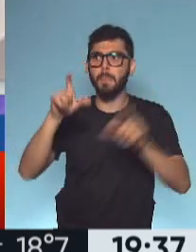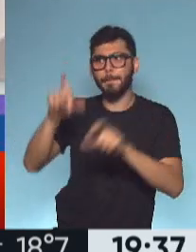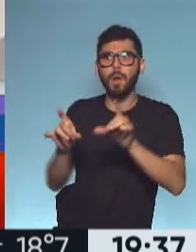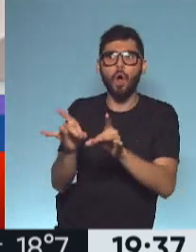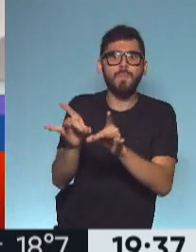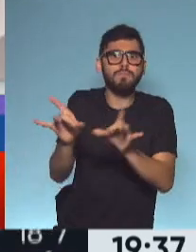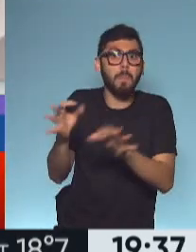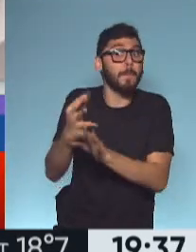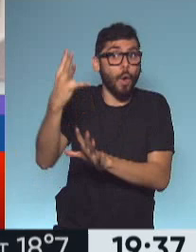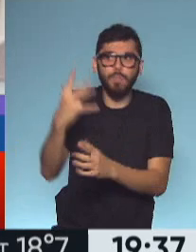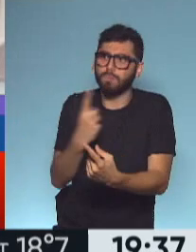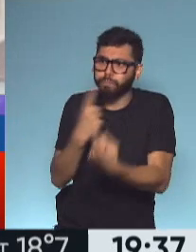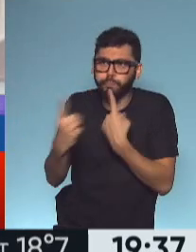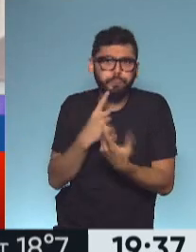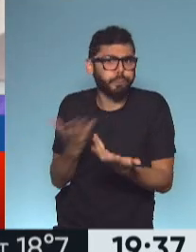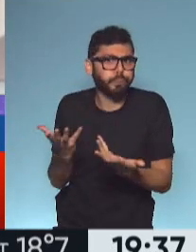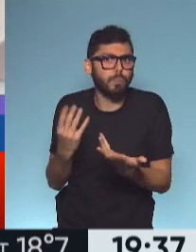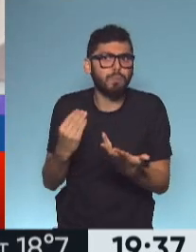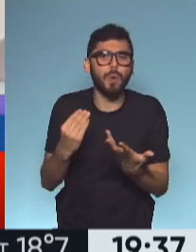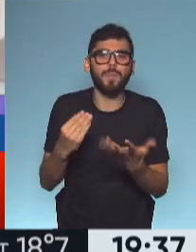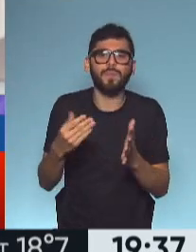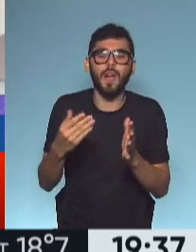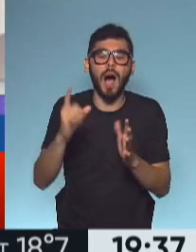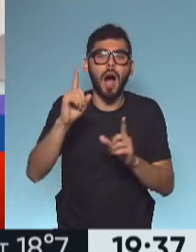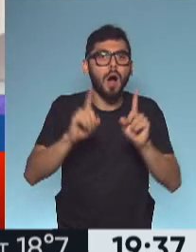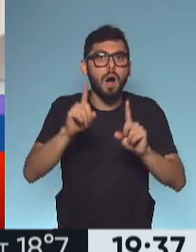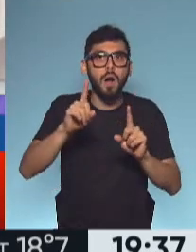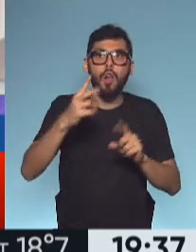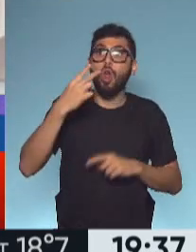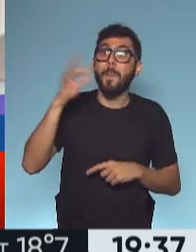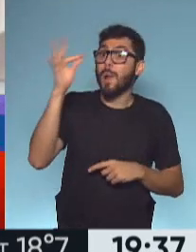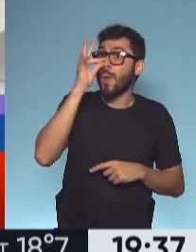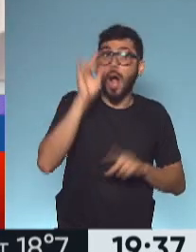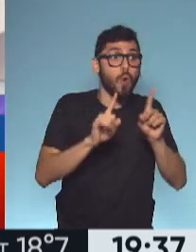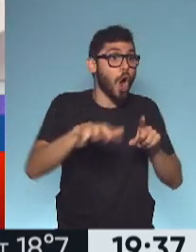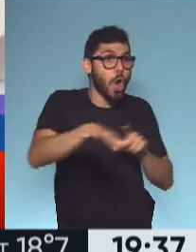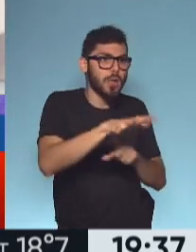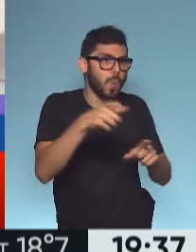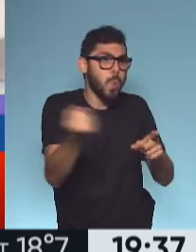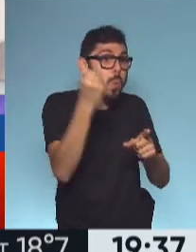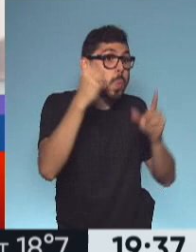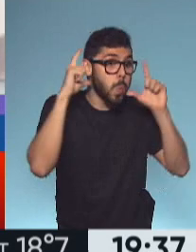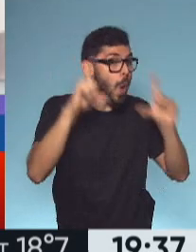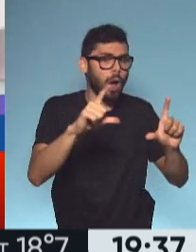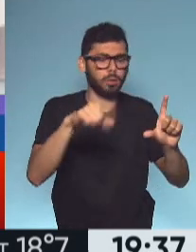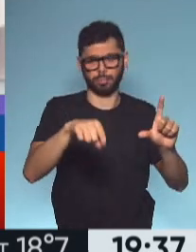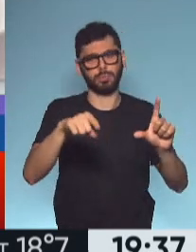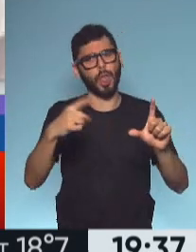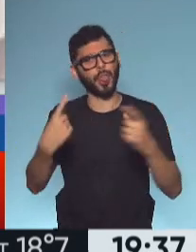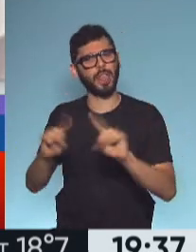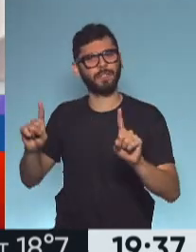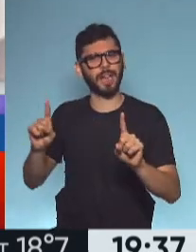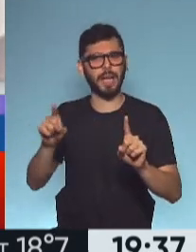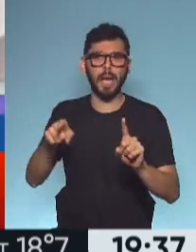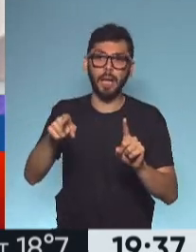epidemiólogos, como ciertos factores que eran centrales en el 2020, hoy tienen otro peso y pasan a ser